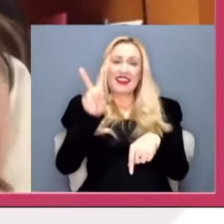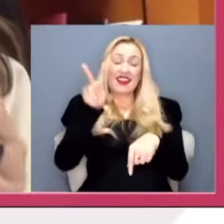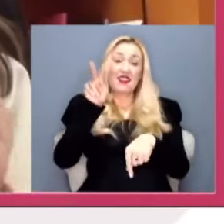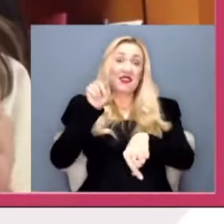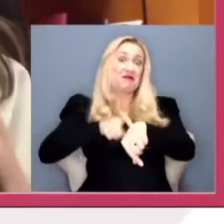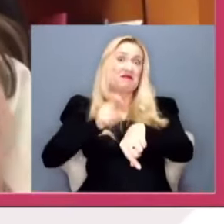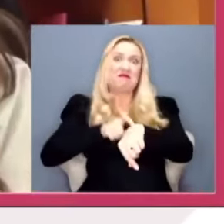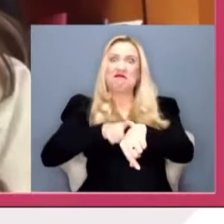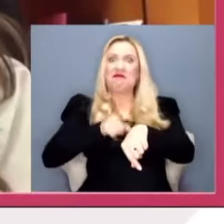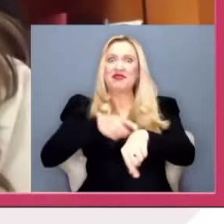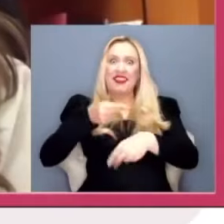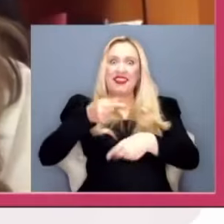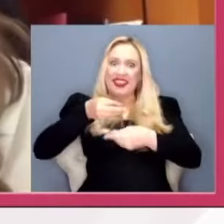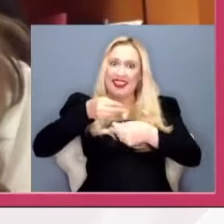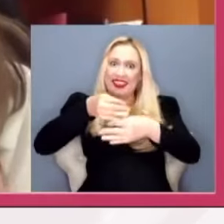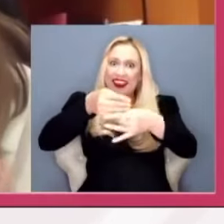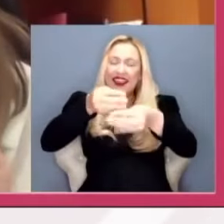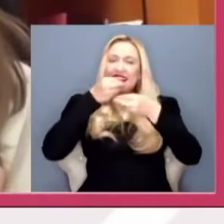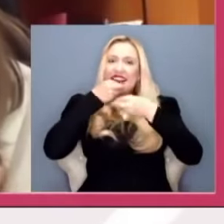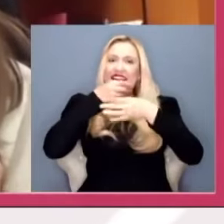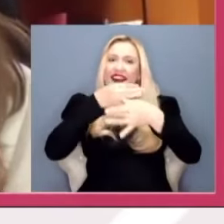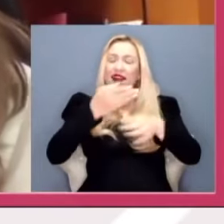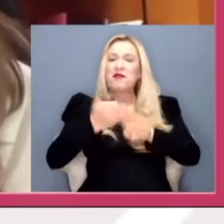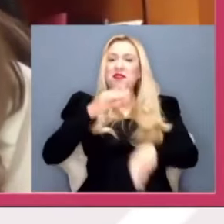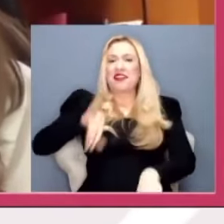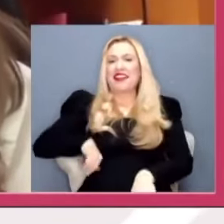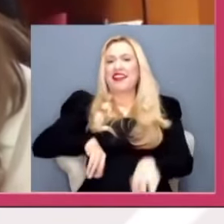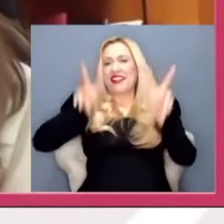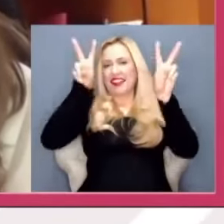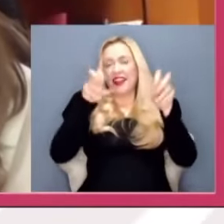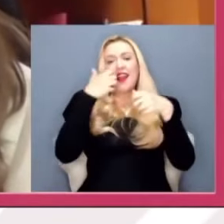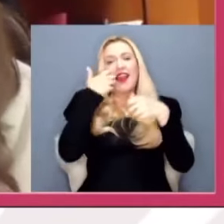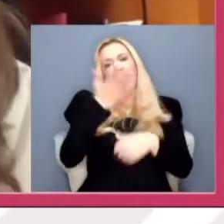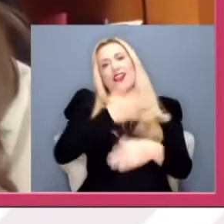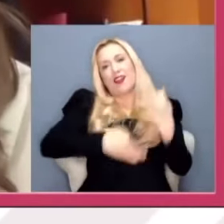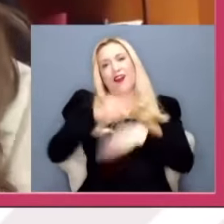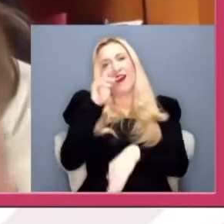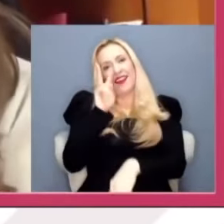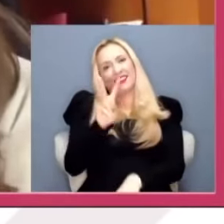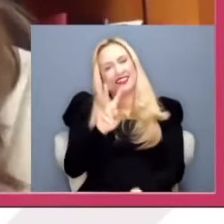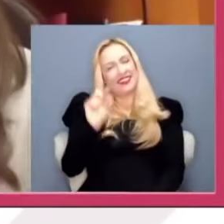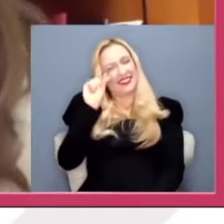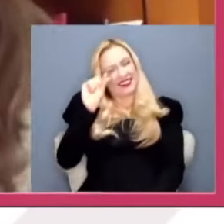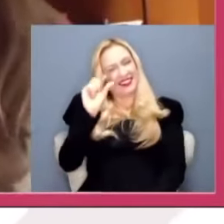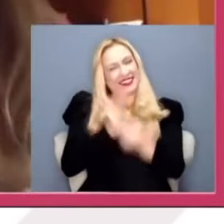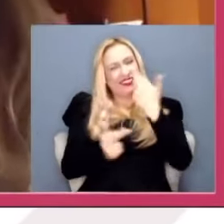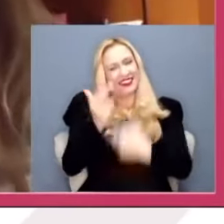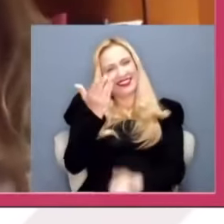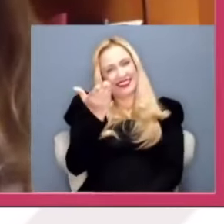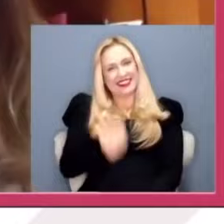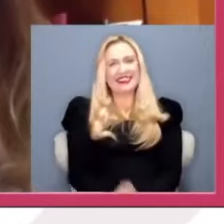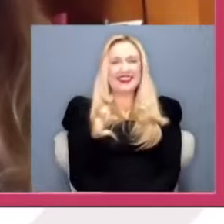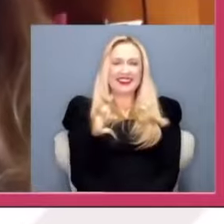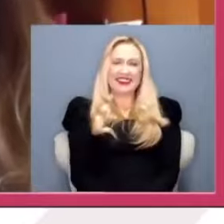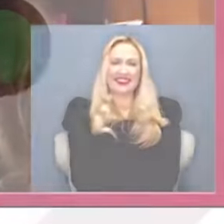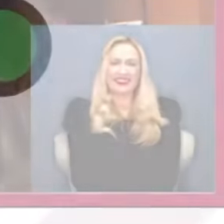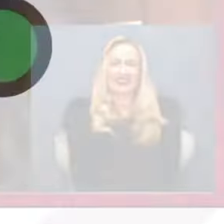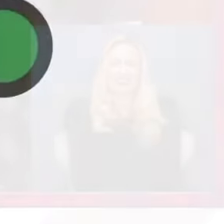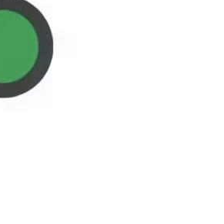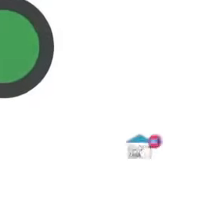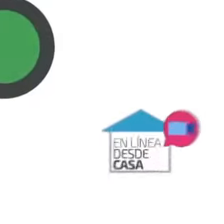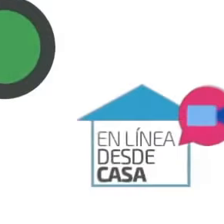va muy rápido porque los temas son muy interesantes y nos interesan a todos y a todas. Ahorita regresamos.